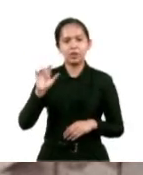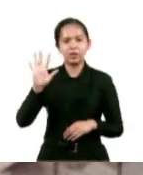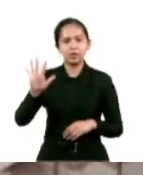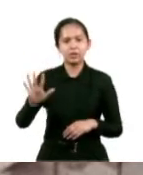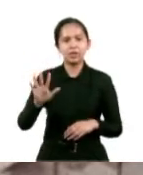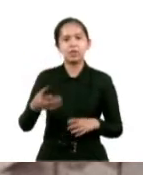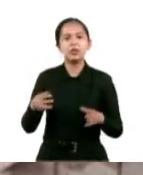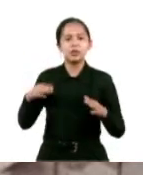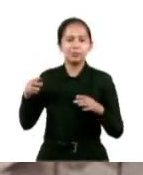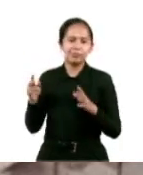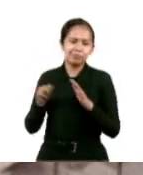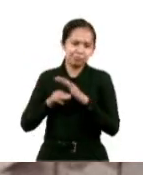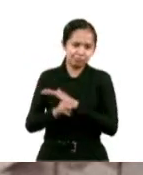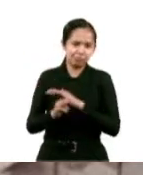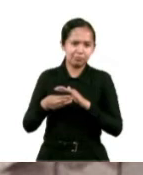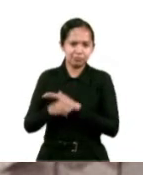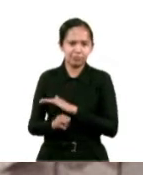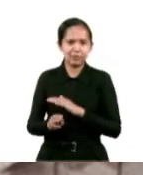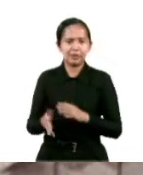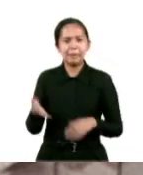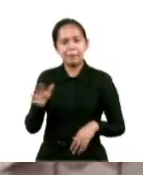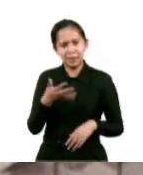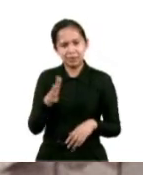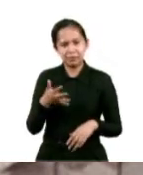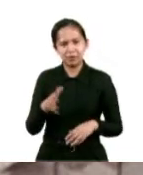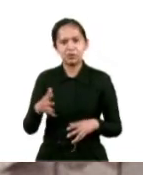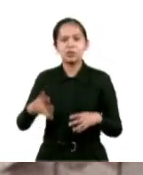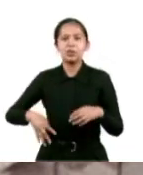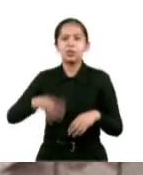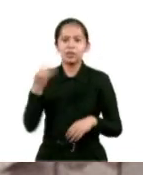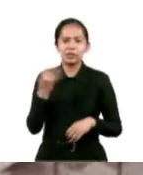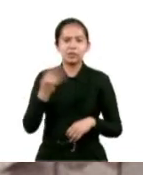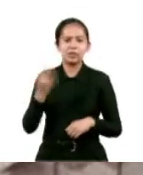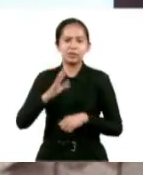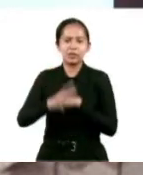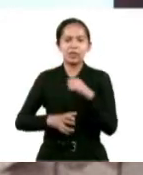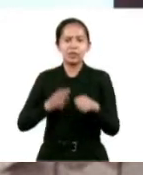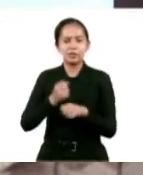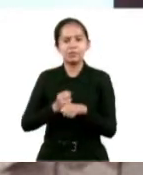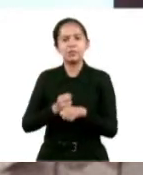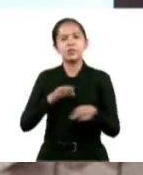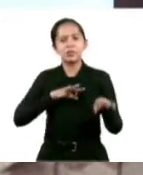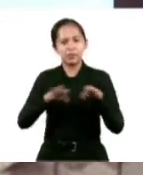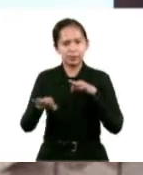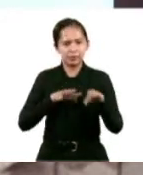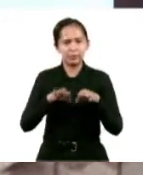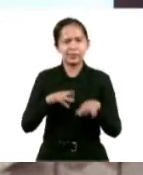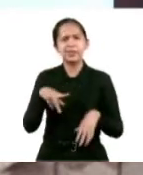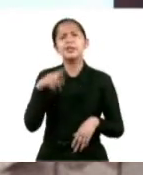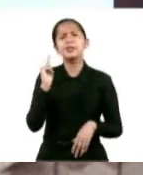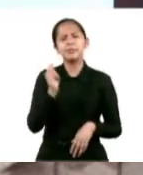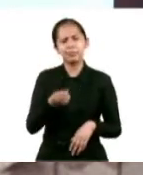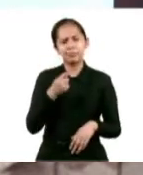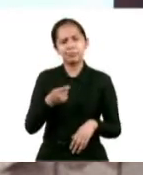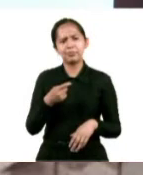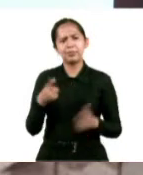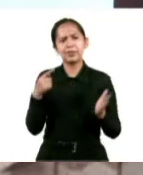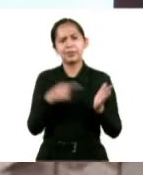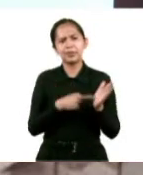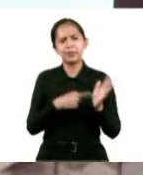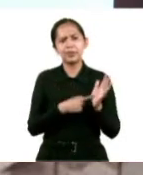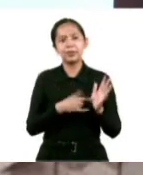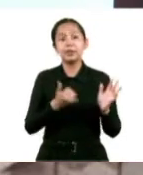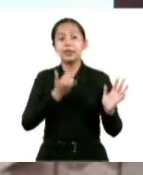millones de trenes o aproximadamente 14 años de operación. ¿Qué significa esto? Que el error